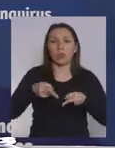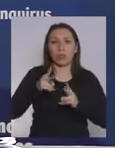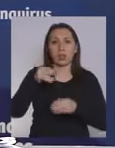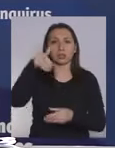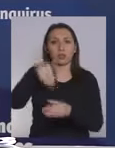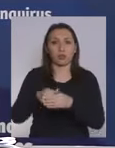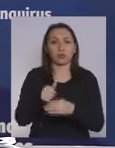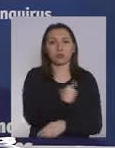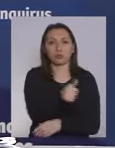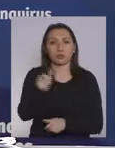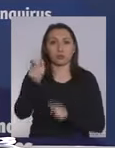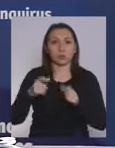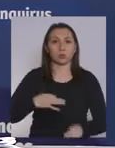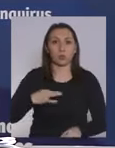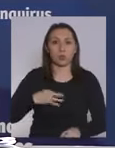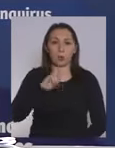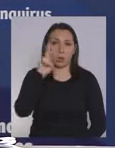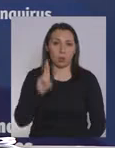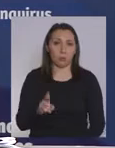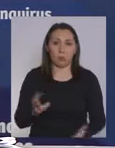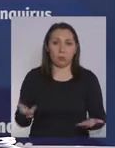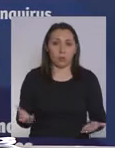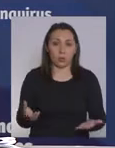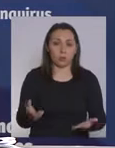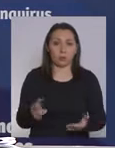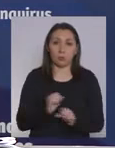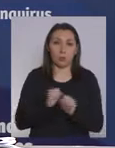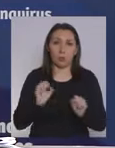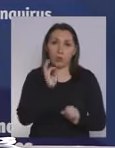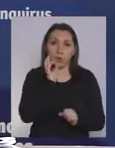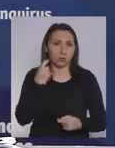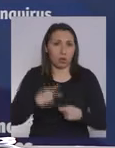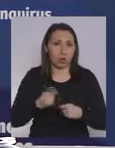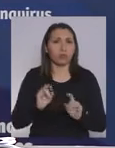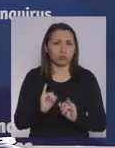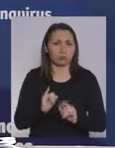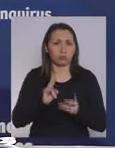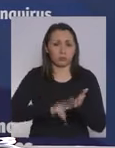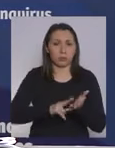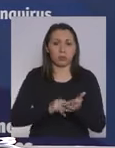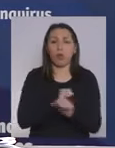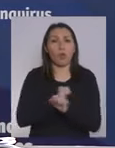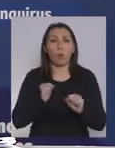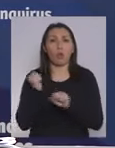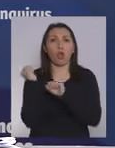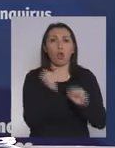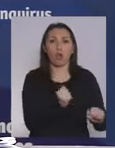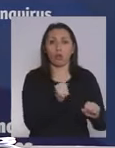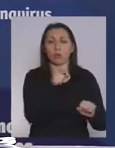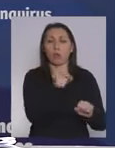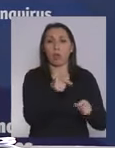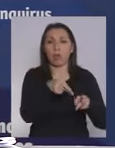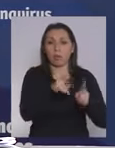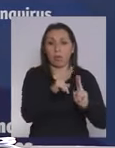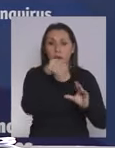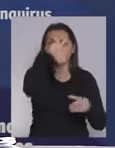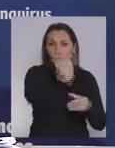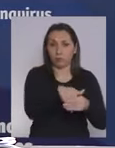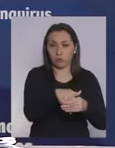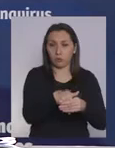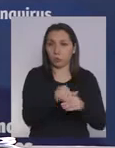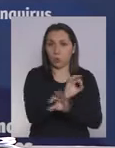todos los ciudadanos de la república eso es indesmentible no podemos estar en contra del derecho a voto y nunca hemos estado en